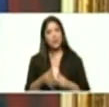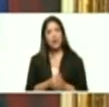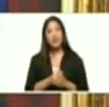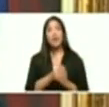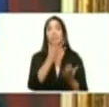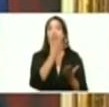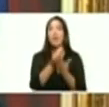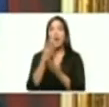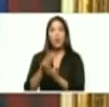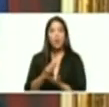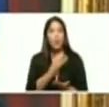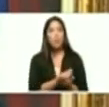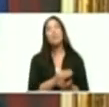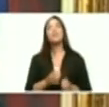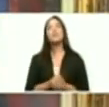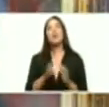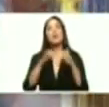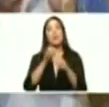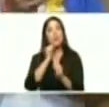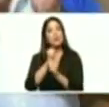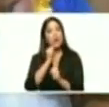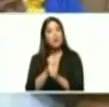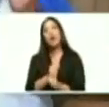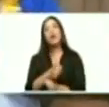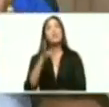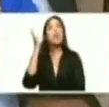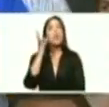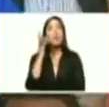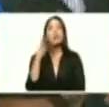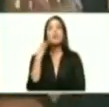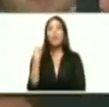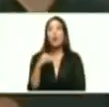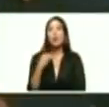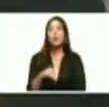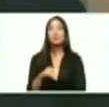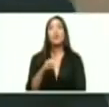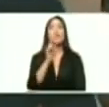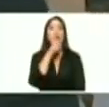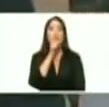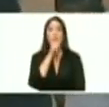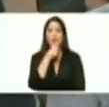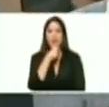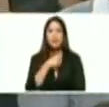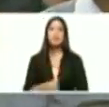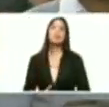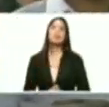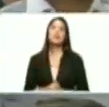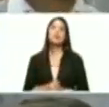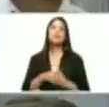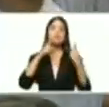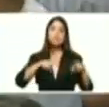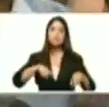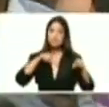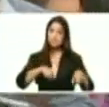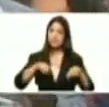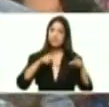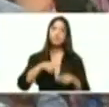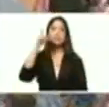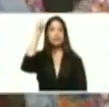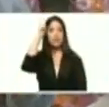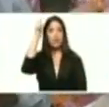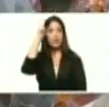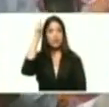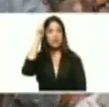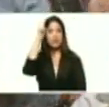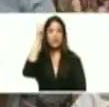comunas, de la clase obrera, de las mujeres, de la juventud, de los adultos mayores, de los campesinos, de los indígenas,